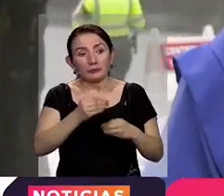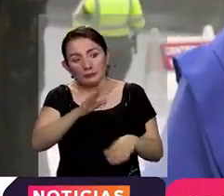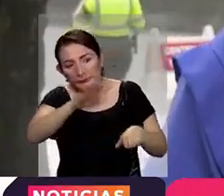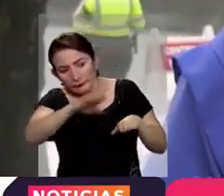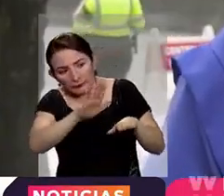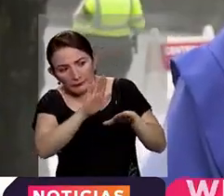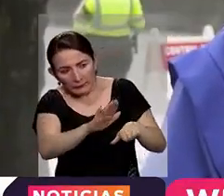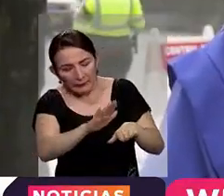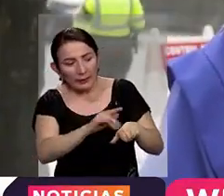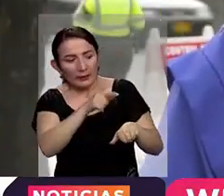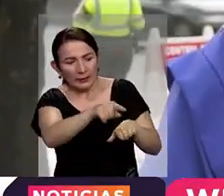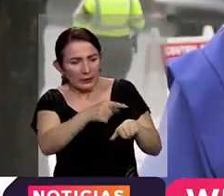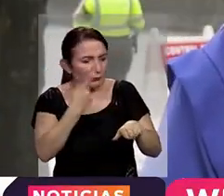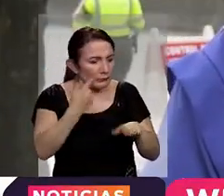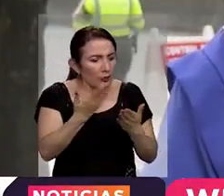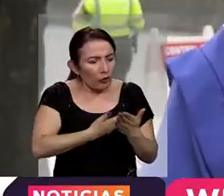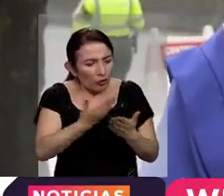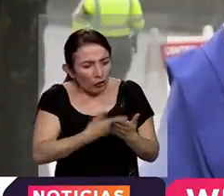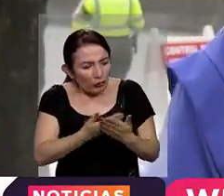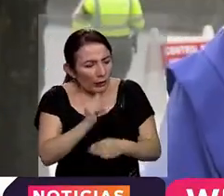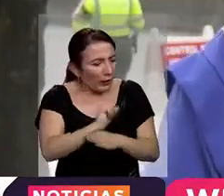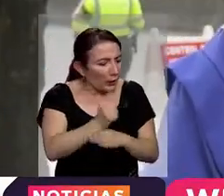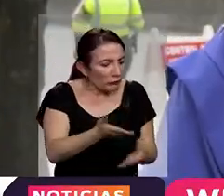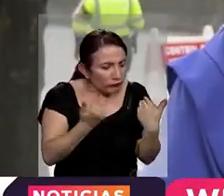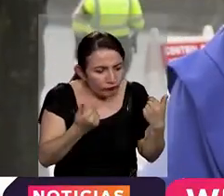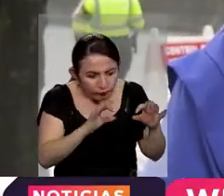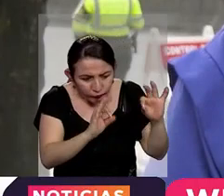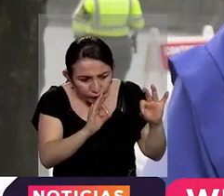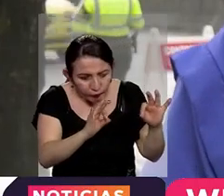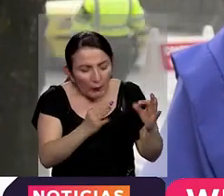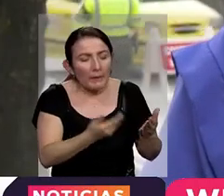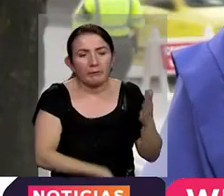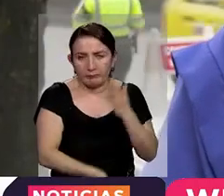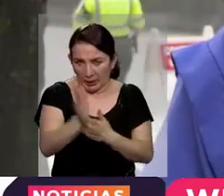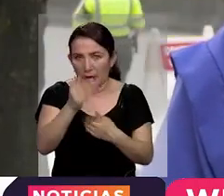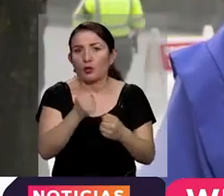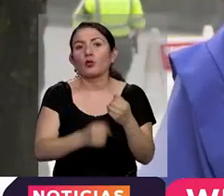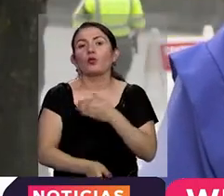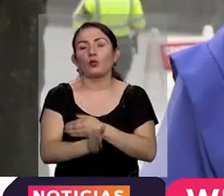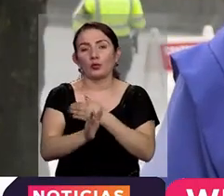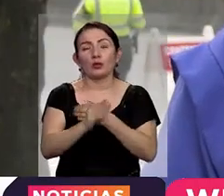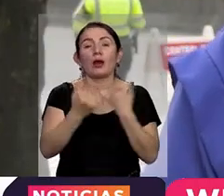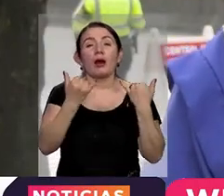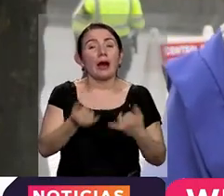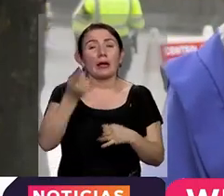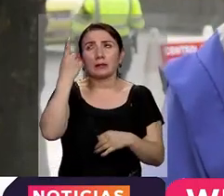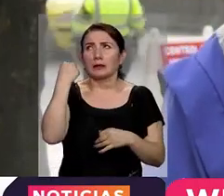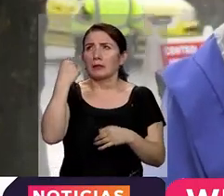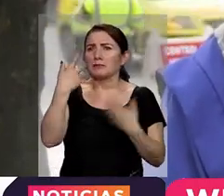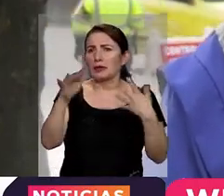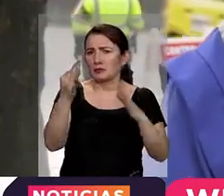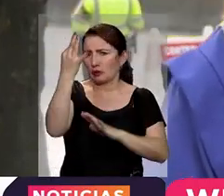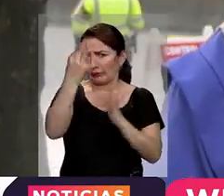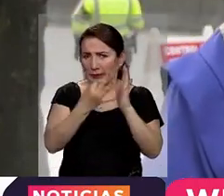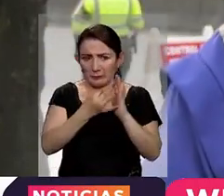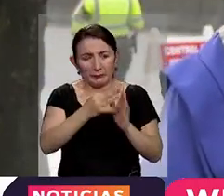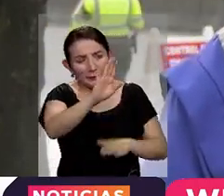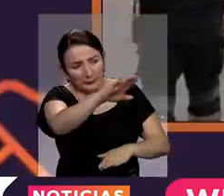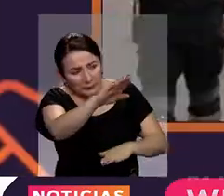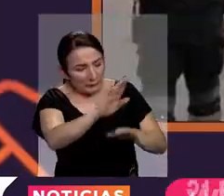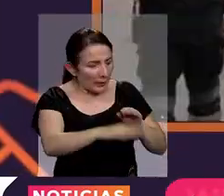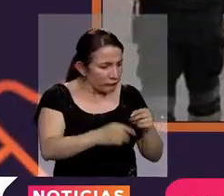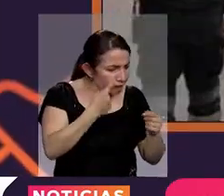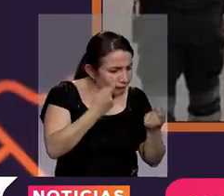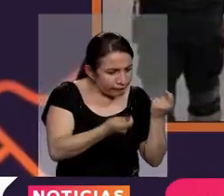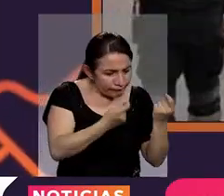detenga, supervisamos la documentación y que todo esté bajo la normalidad. Hemos inspeccionado al día de ayer más de 3.000 vehículos junto con la DITRA.